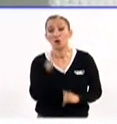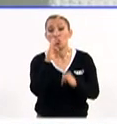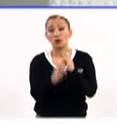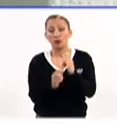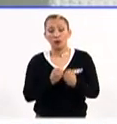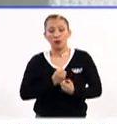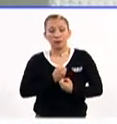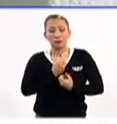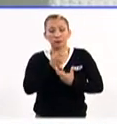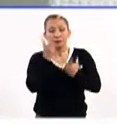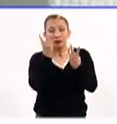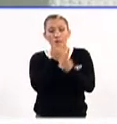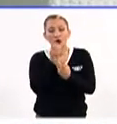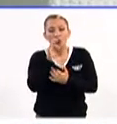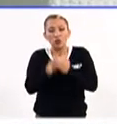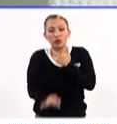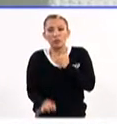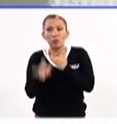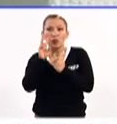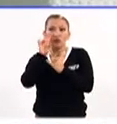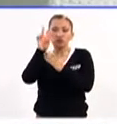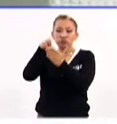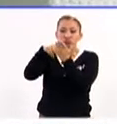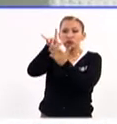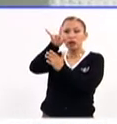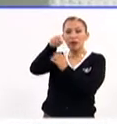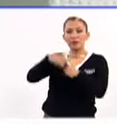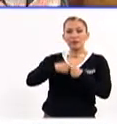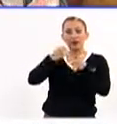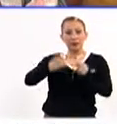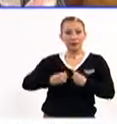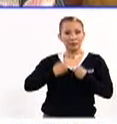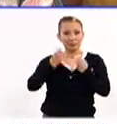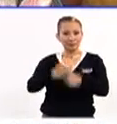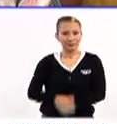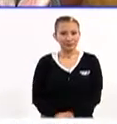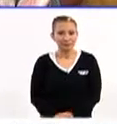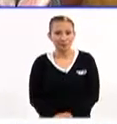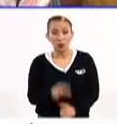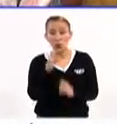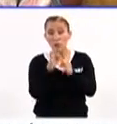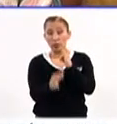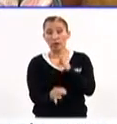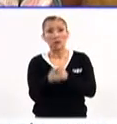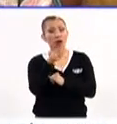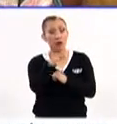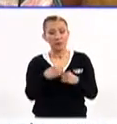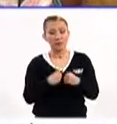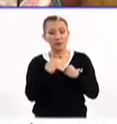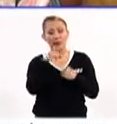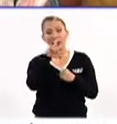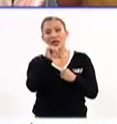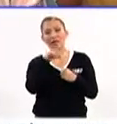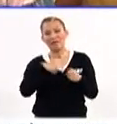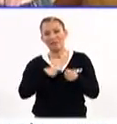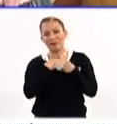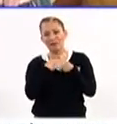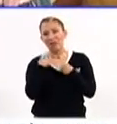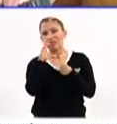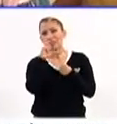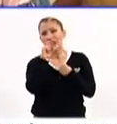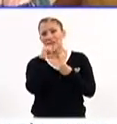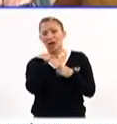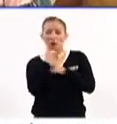último suspiro, un último cuadro. Viva la vida. Uno de los últimos, Viva la vida. Había tenido más de